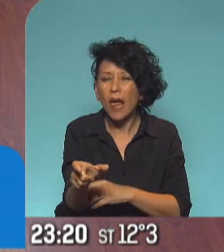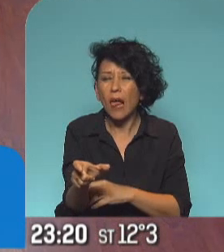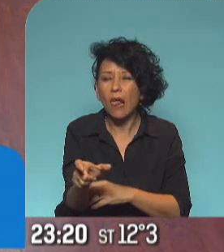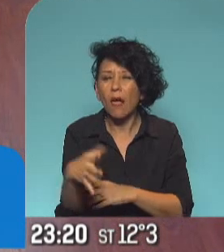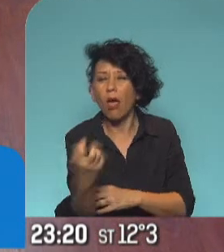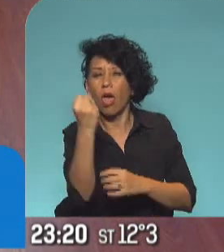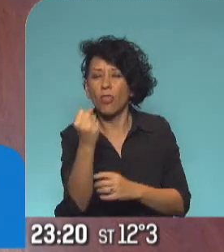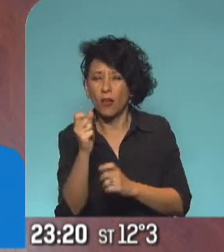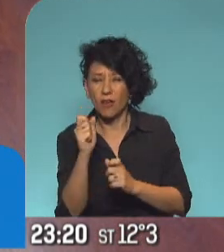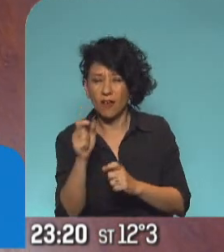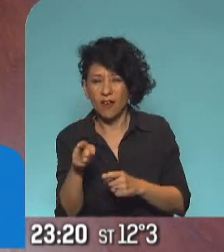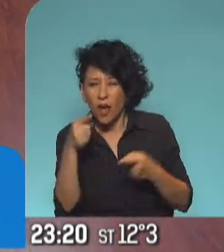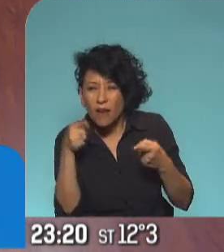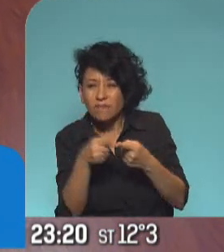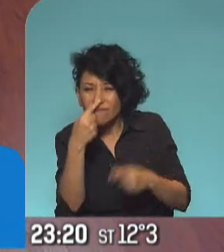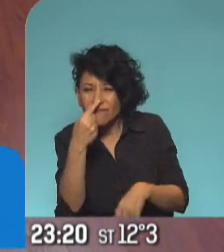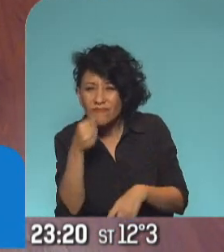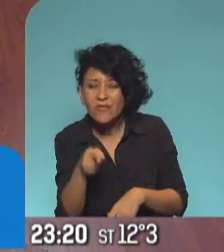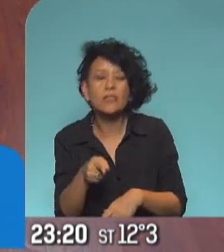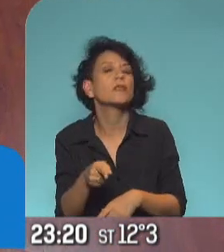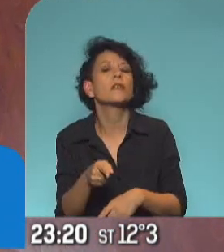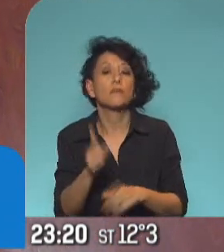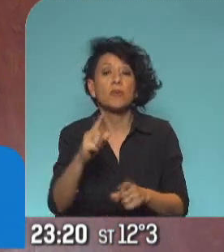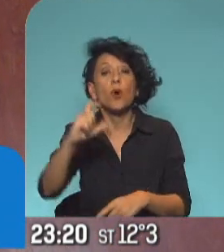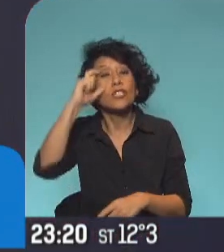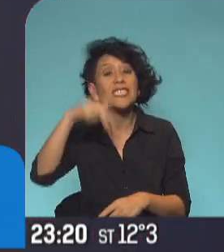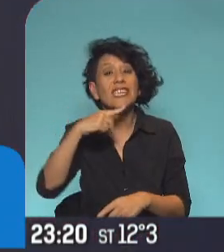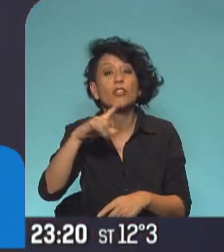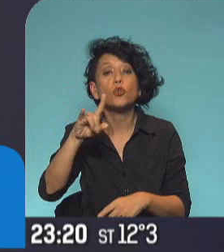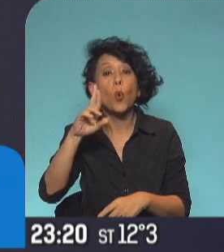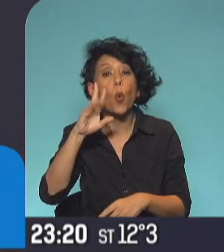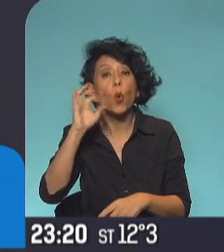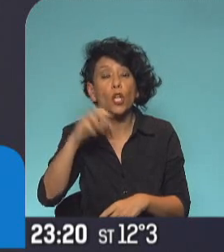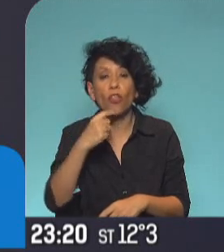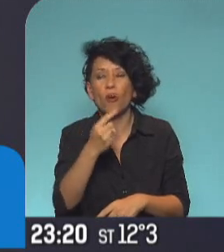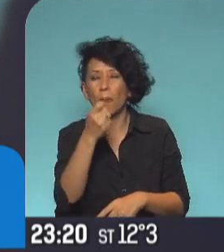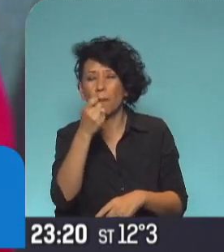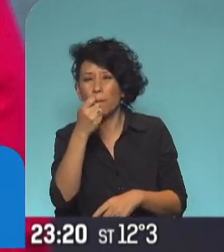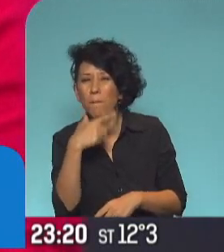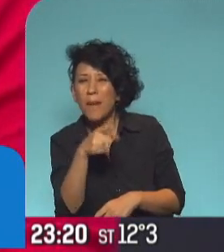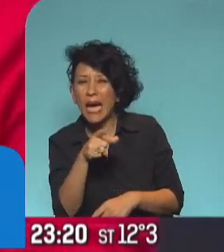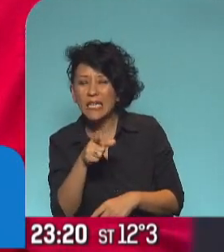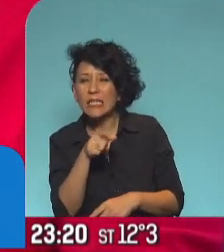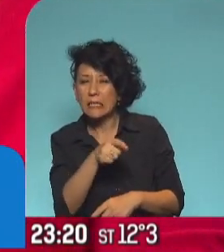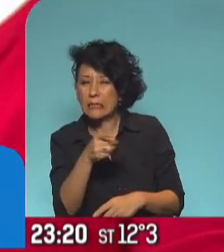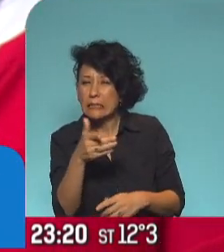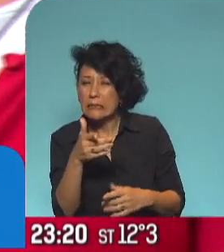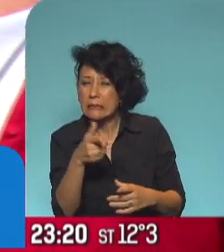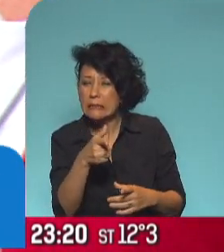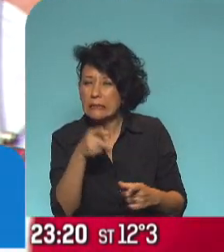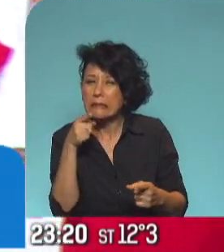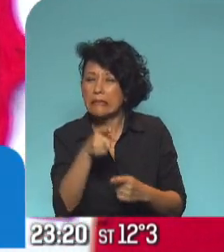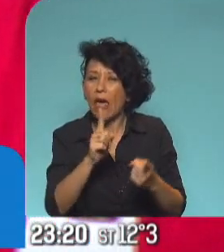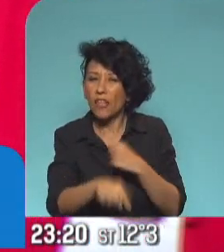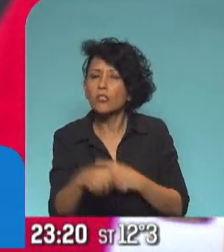Entonces, como bien nombró a Gómez Centurión, Macri ahí fue como que lo tocó muy tangencialmente. Yo lo he entrevistado